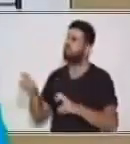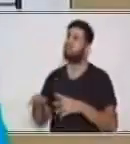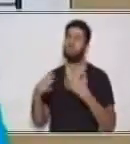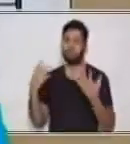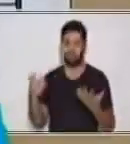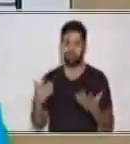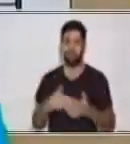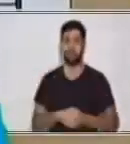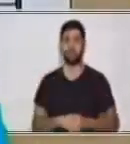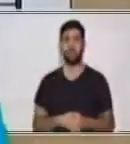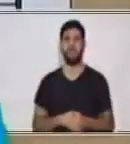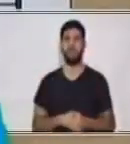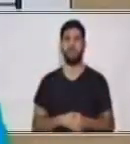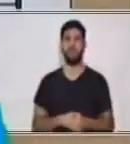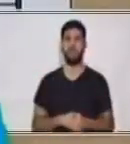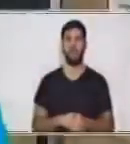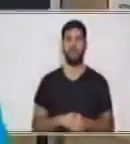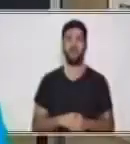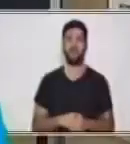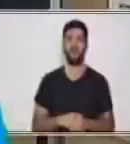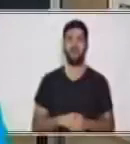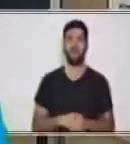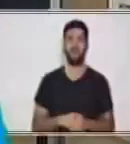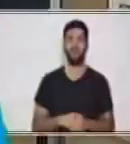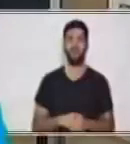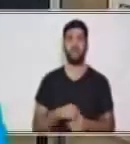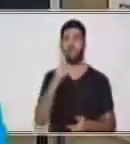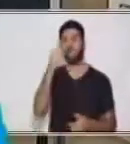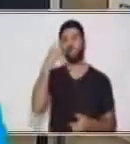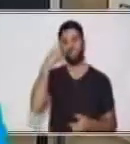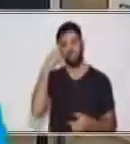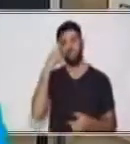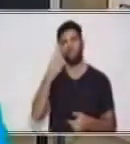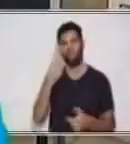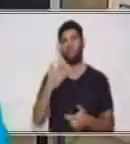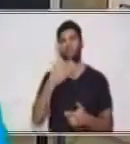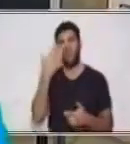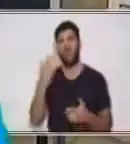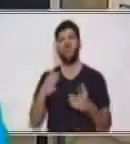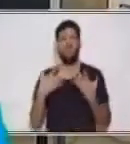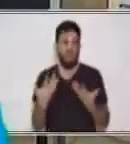profesiones que algunas personas tuvieron preferencia hacia ellas?